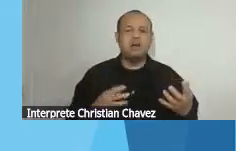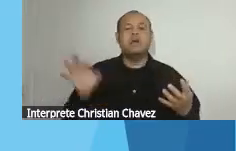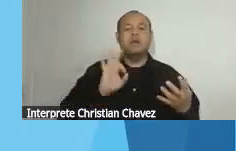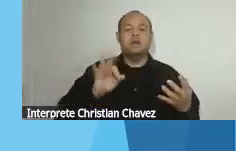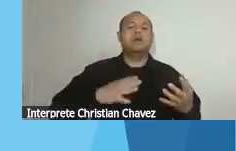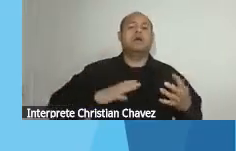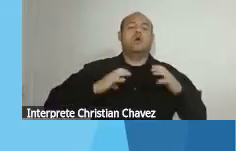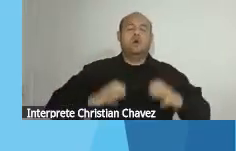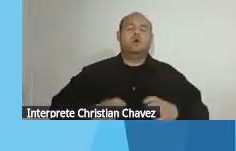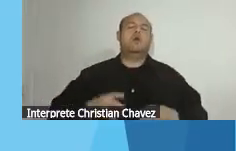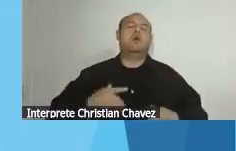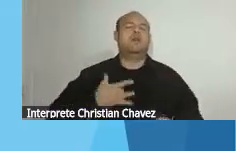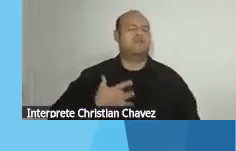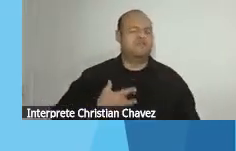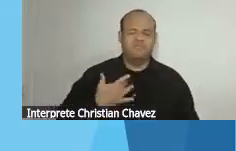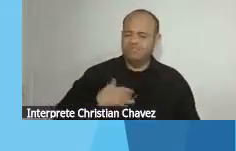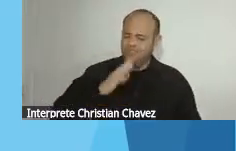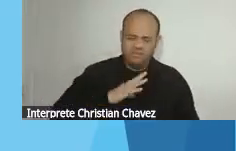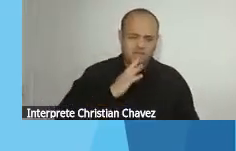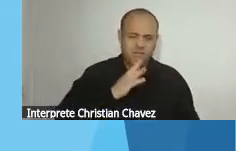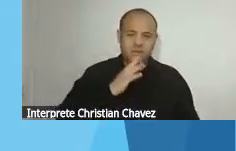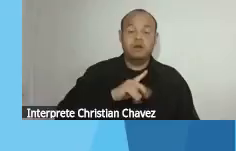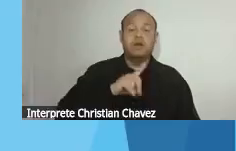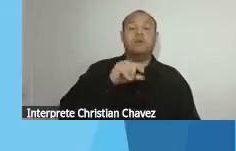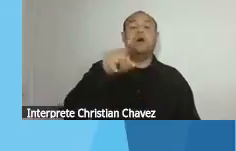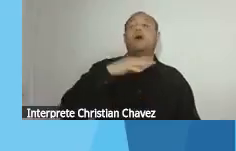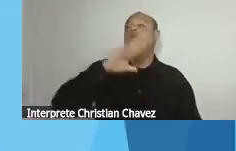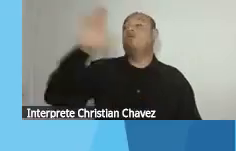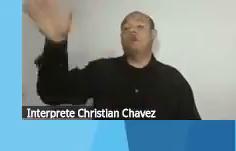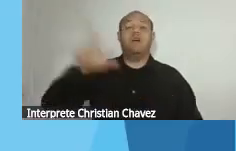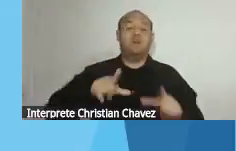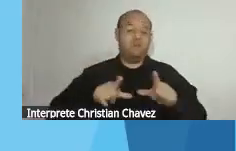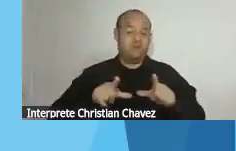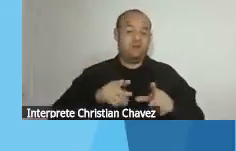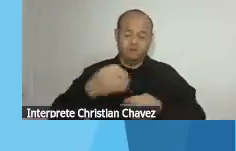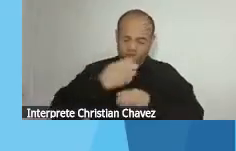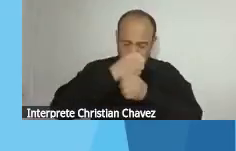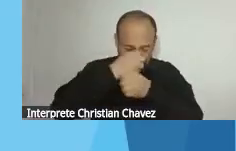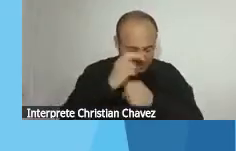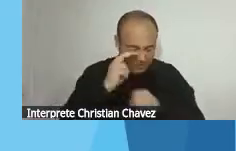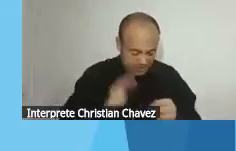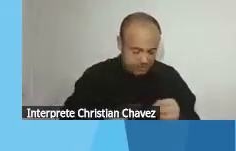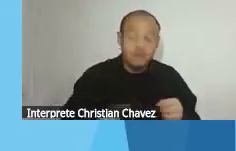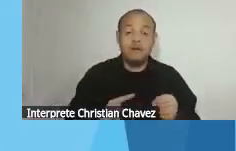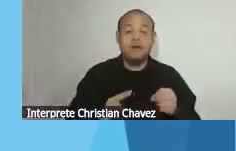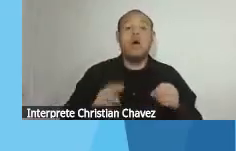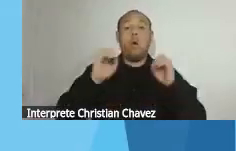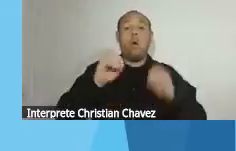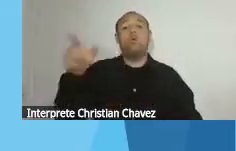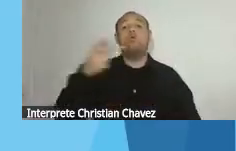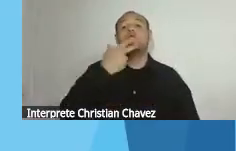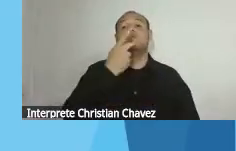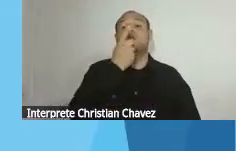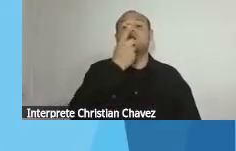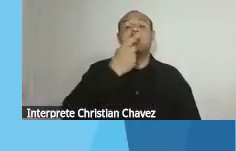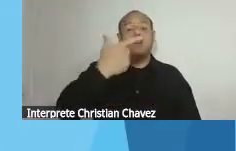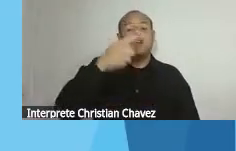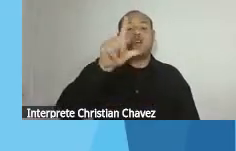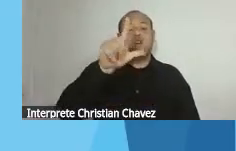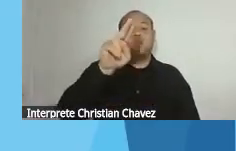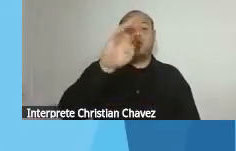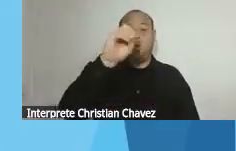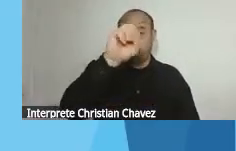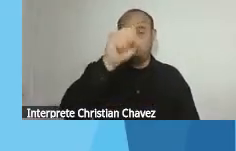se hizo laboratorios y, oh, la glucosa te salió súper elevada, ¿no? Eso no quiere